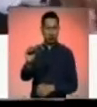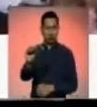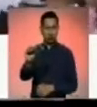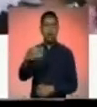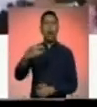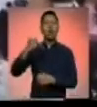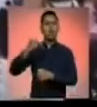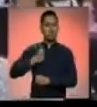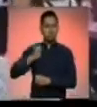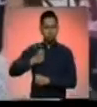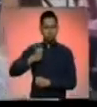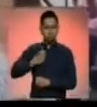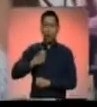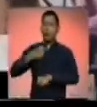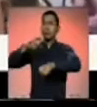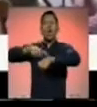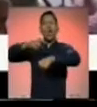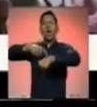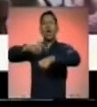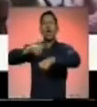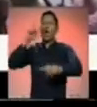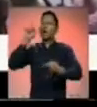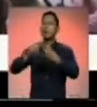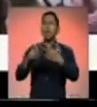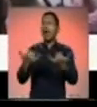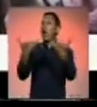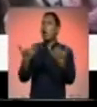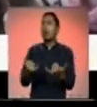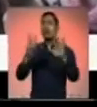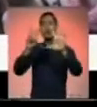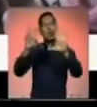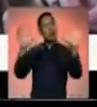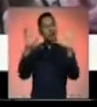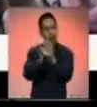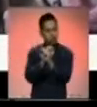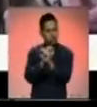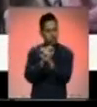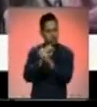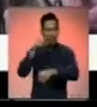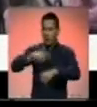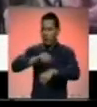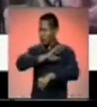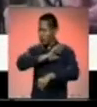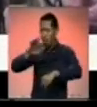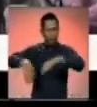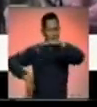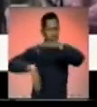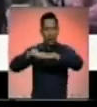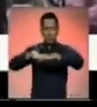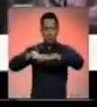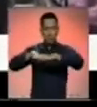Les damos plazo hasta hoy a las 7 de la noche